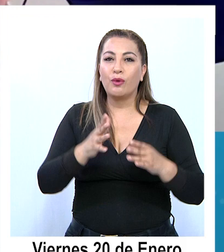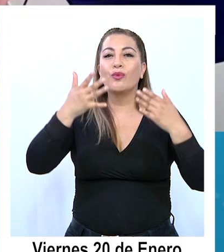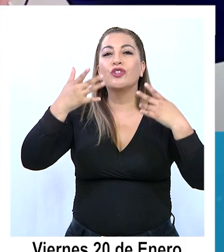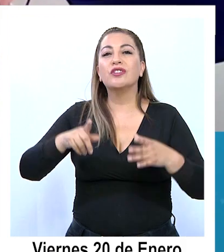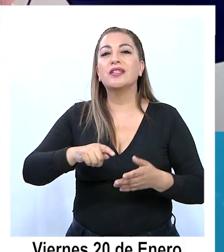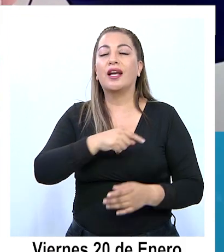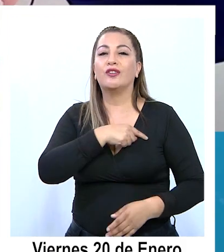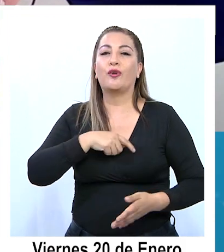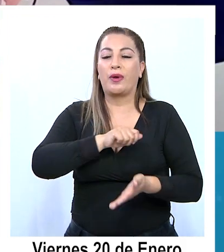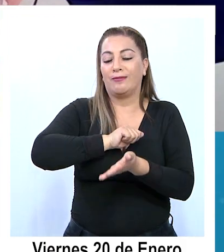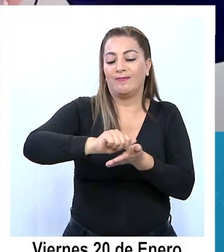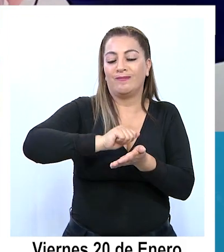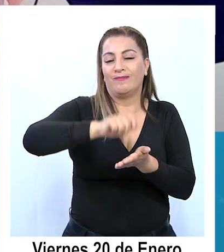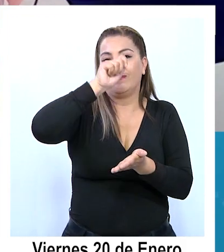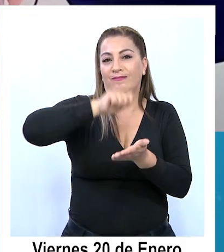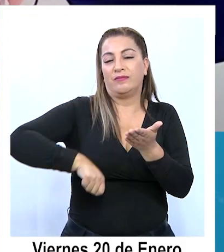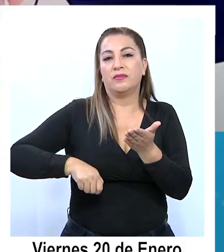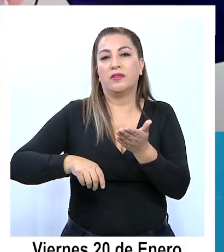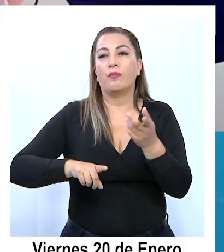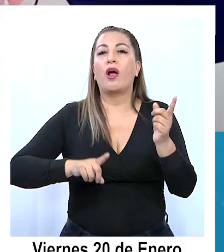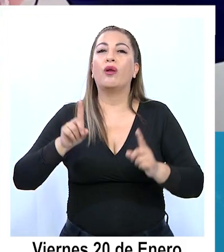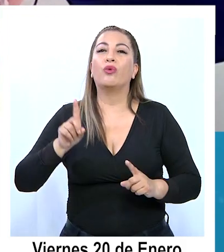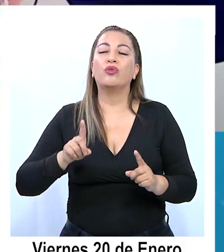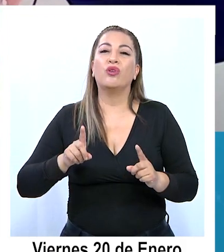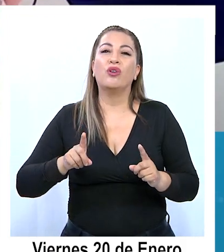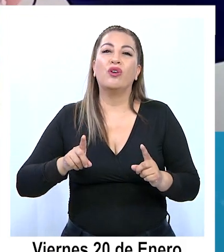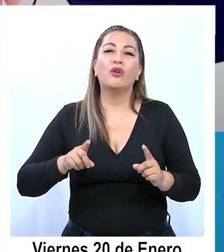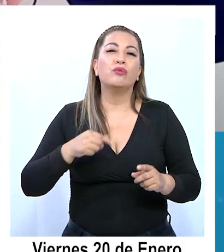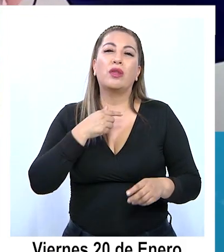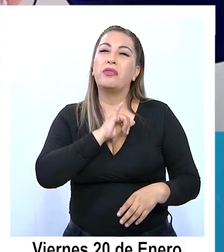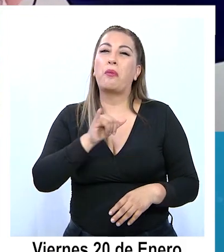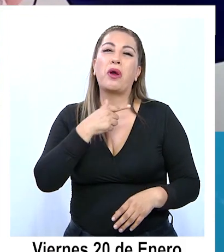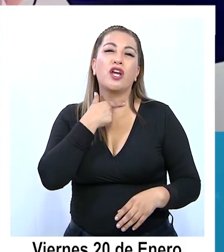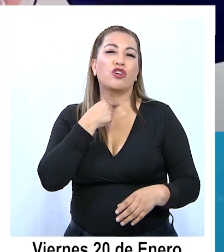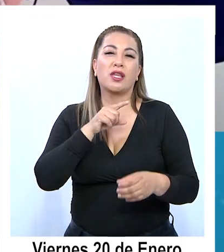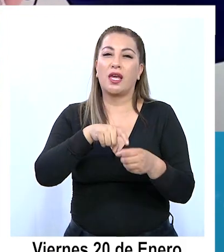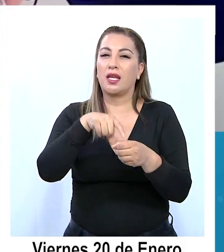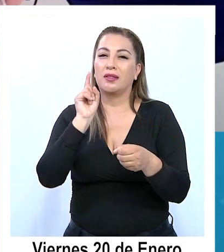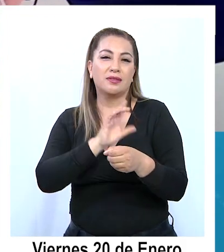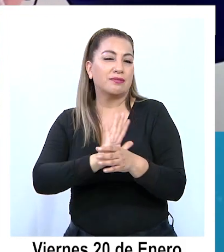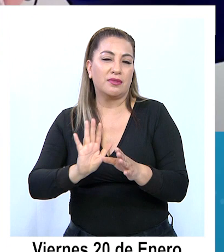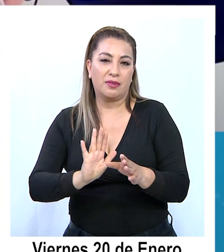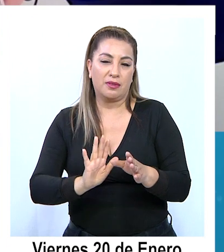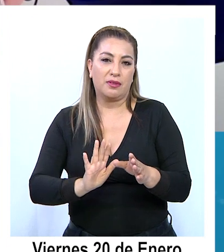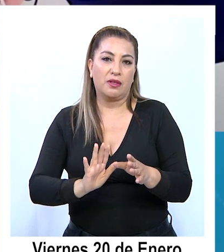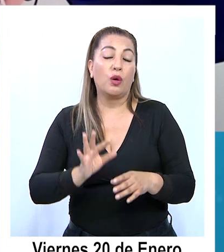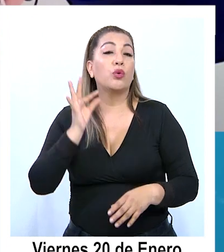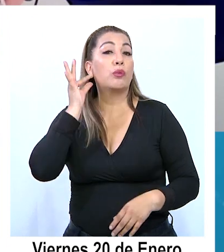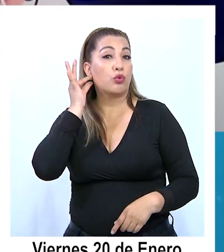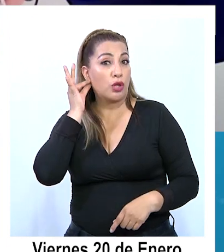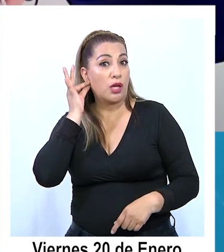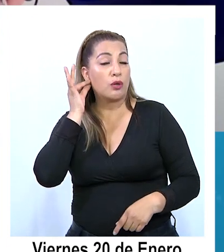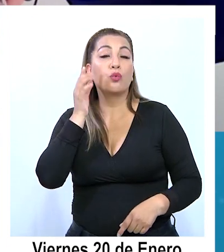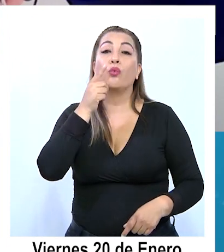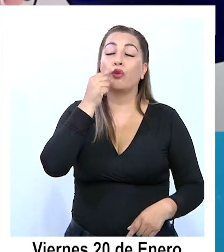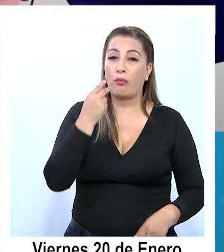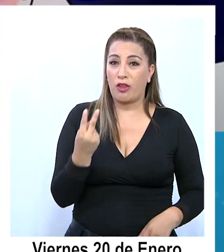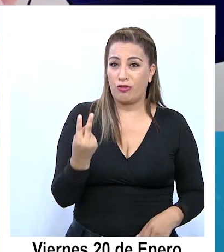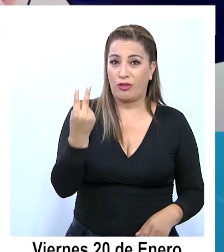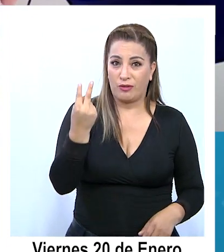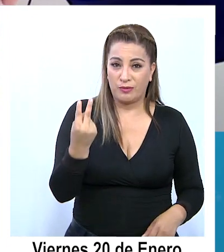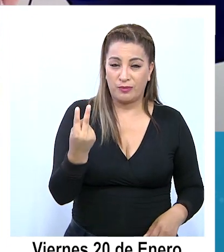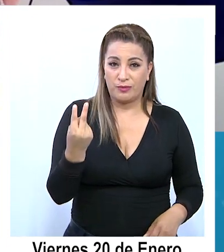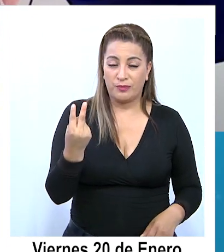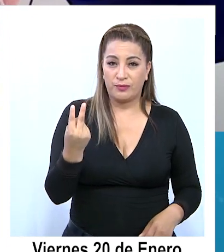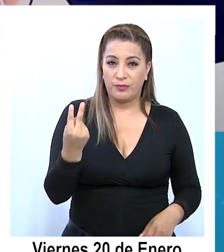inscritos Ya, porque uno siempre se puede caer o uno ya, nunca sabe lo que puede pasar. Es una mujer y es un hombre, ya. Pero son de